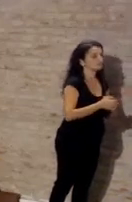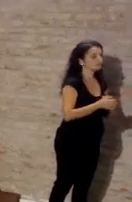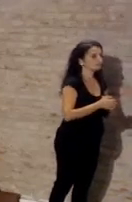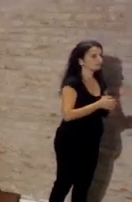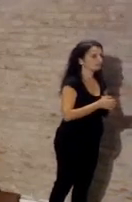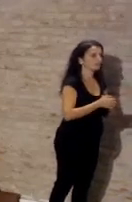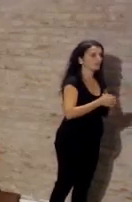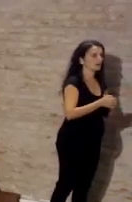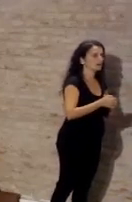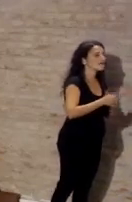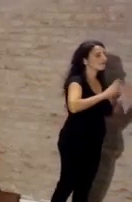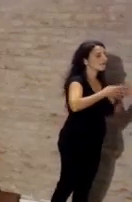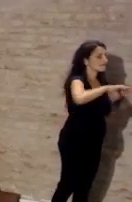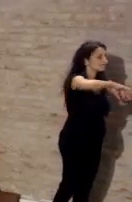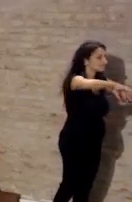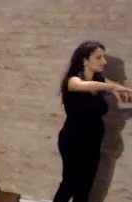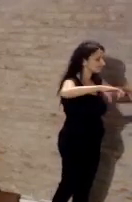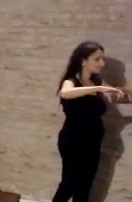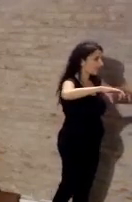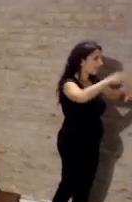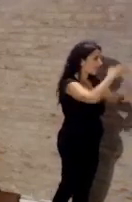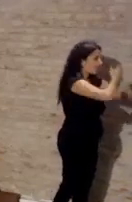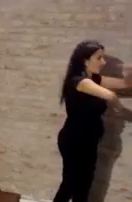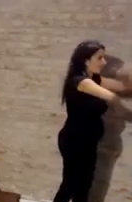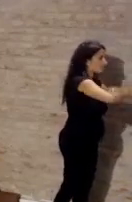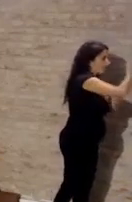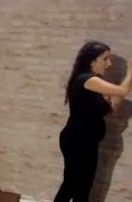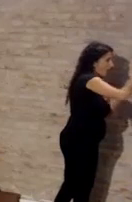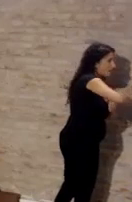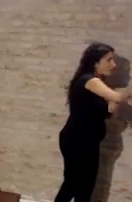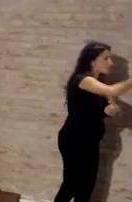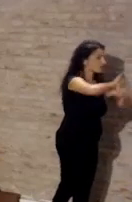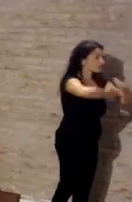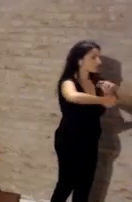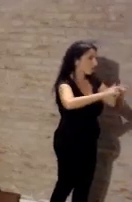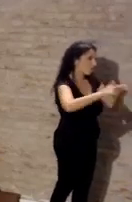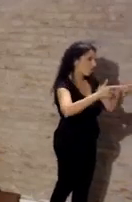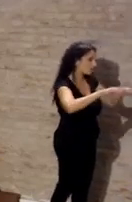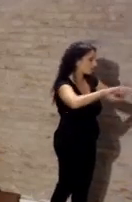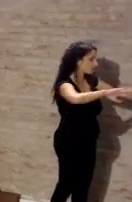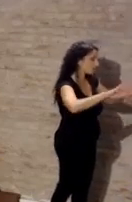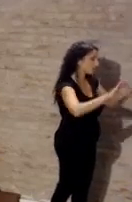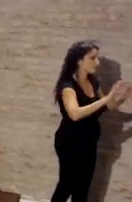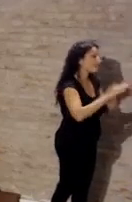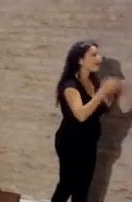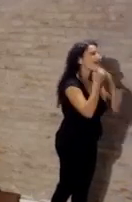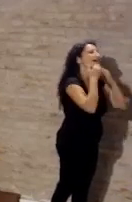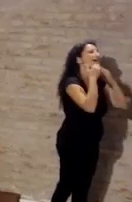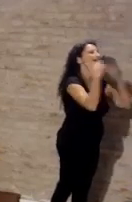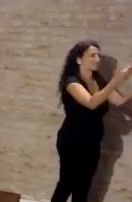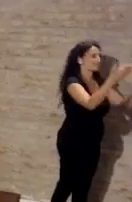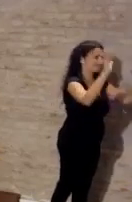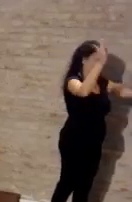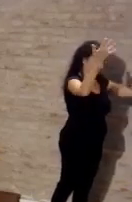trabaje por separado para personas con y sin discapacidad por mi parte Muchas